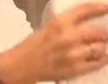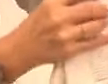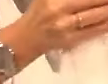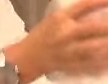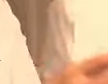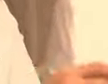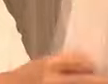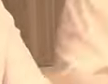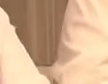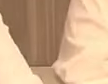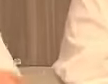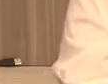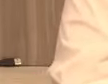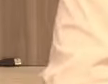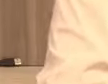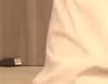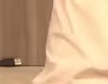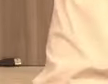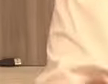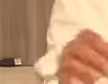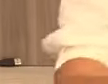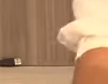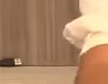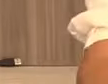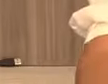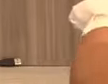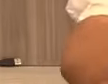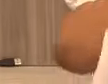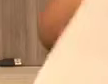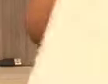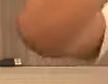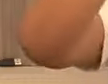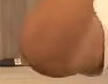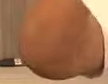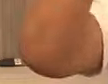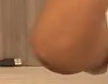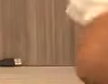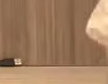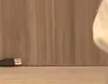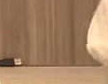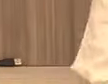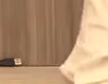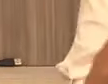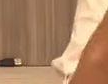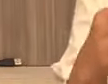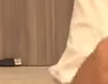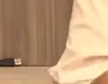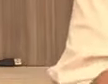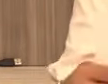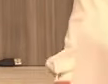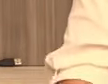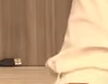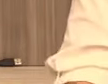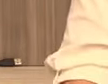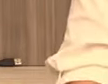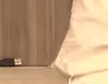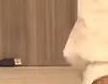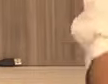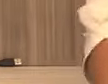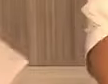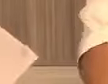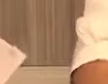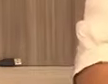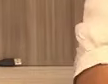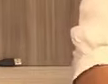la parte operativa de la EPS, le decíamos, financiera lo que hace es mostrar ese resultado, cuantificar los resultados en